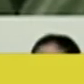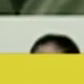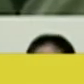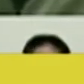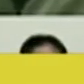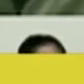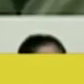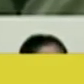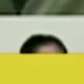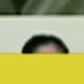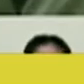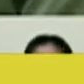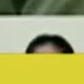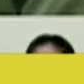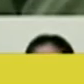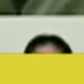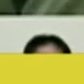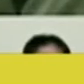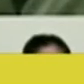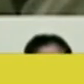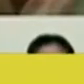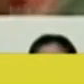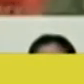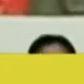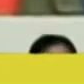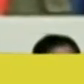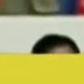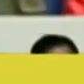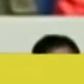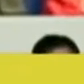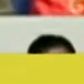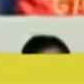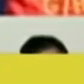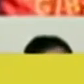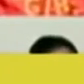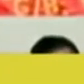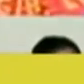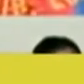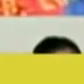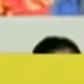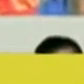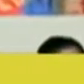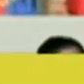país democrático, donde su presidente es escogido solo por el pueblo.